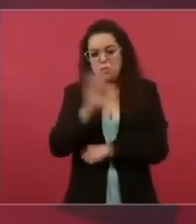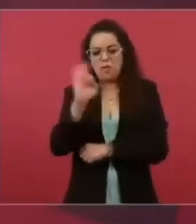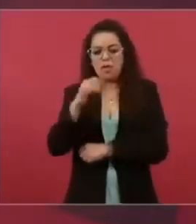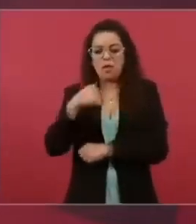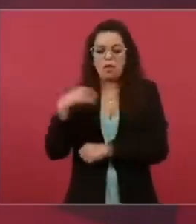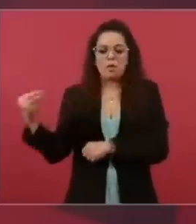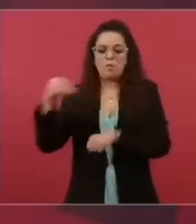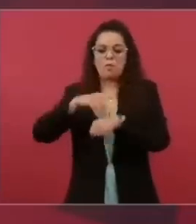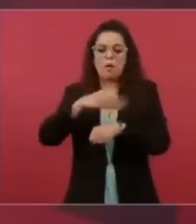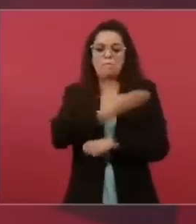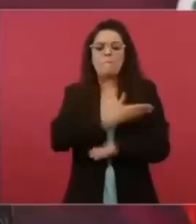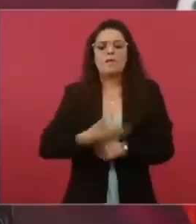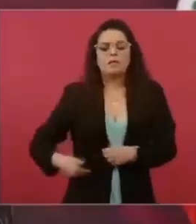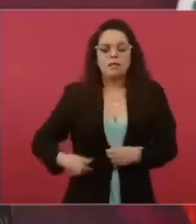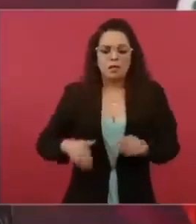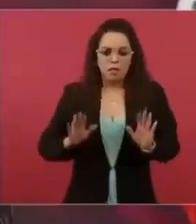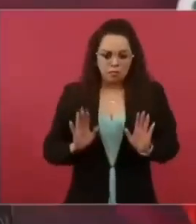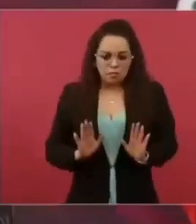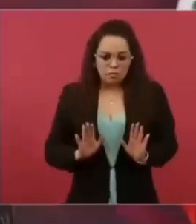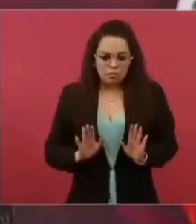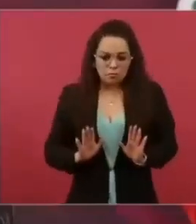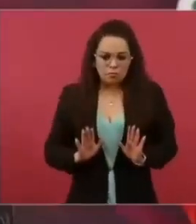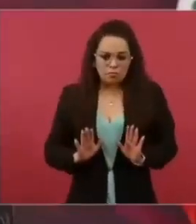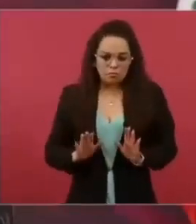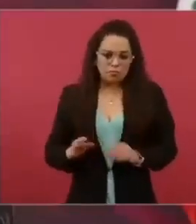Últimamente estaba escuchando de que